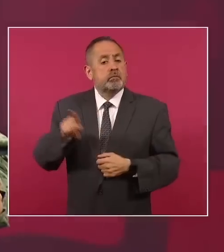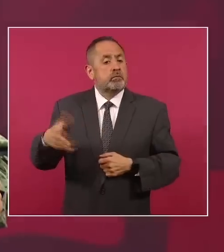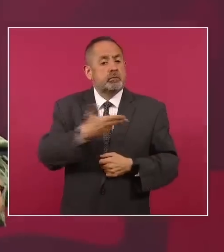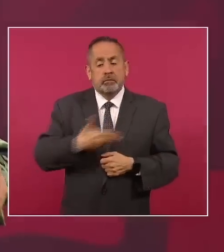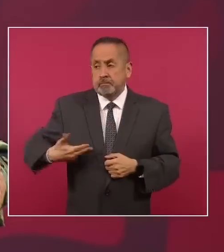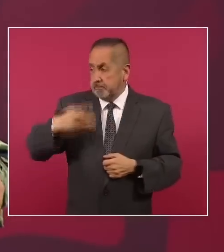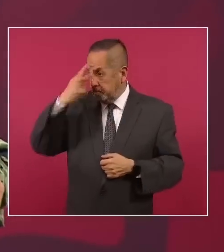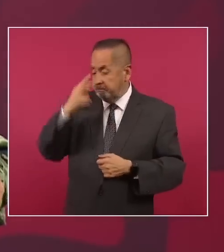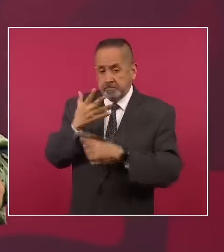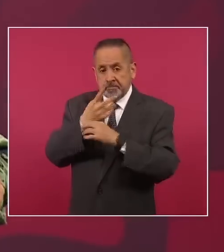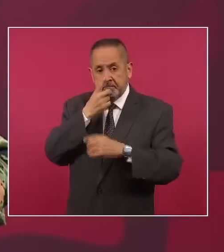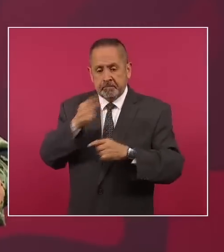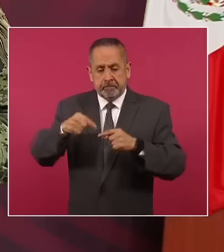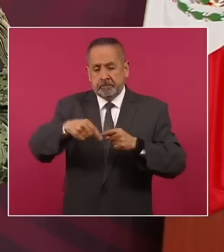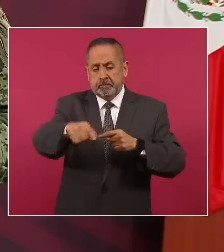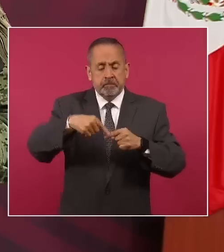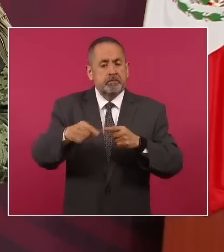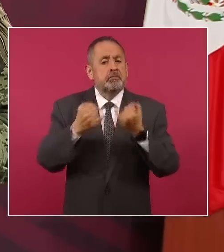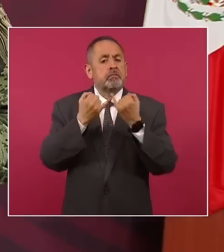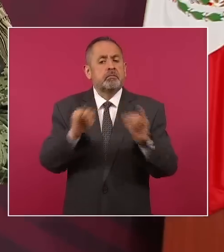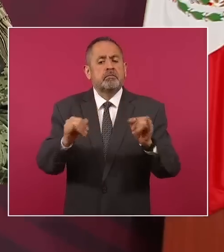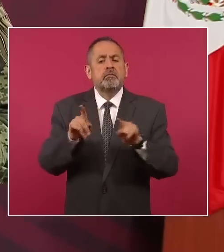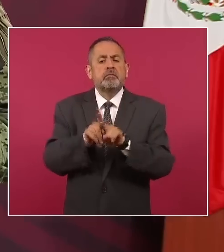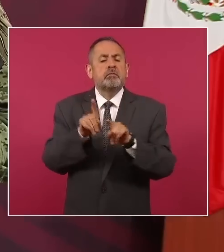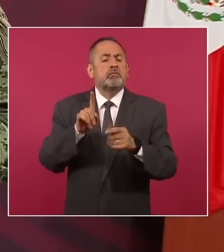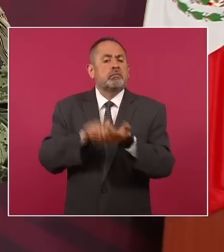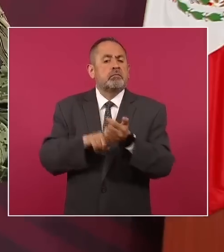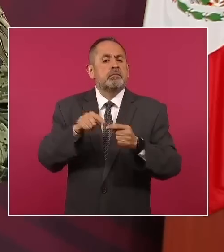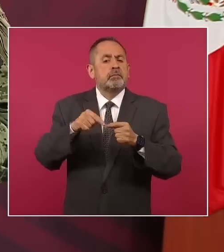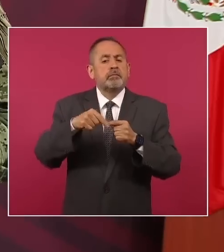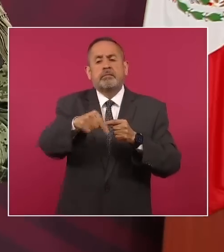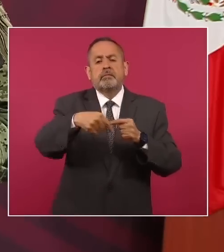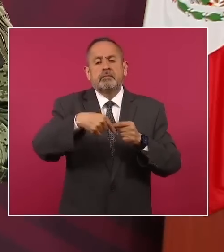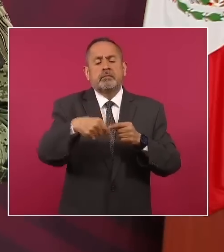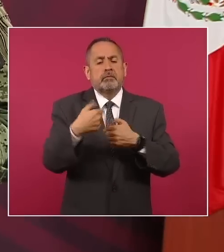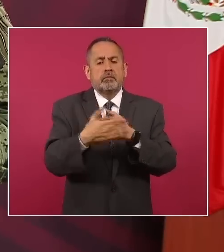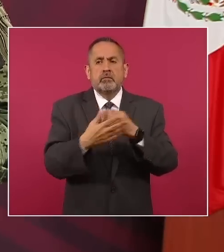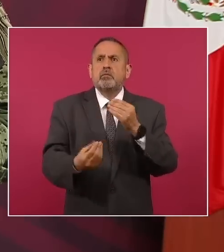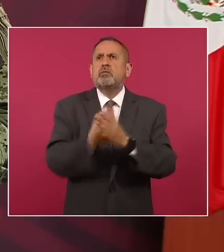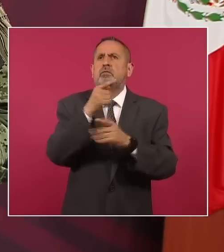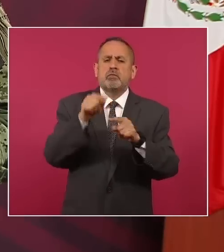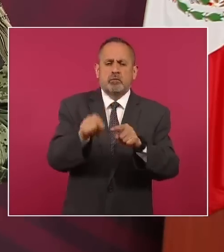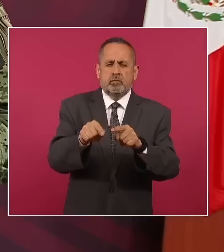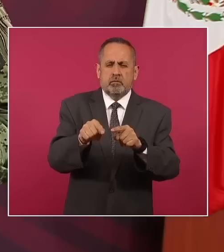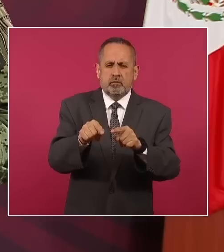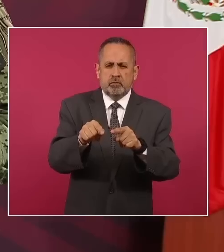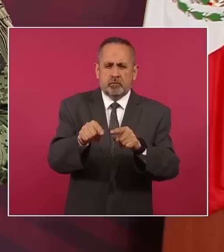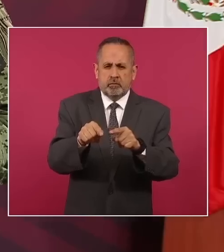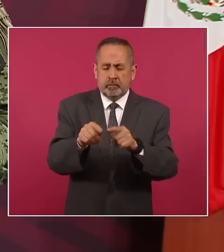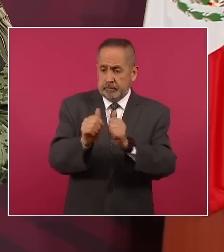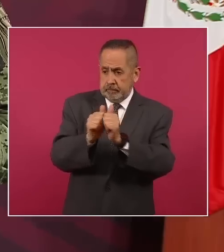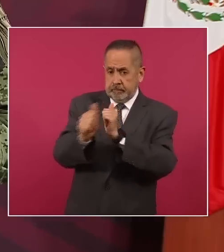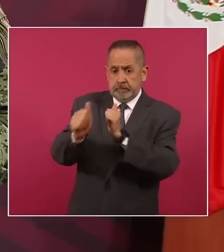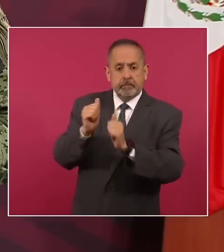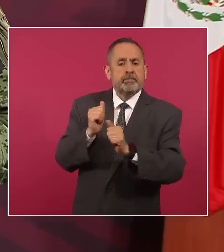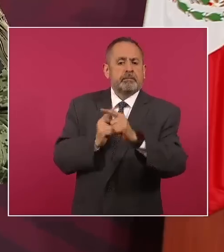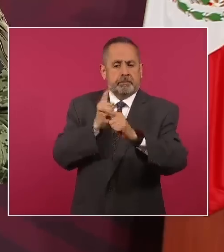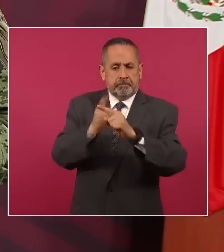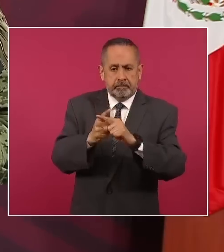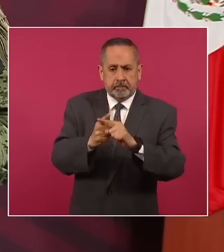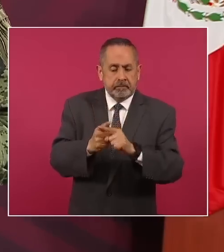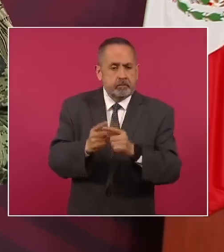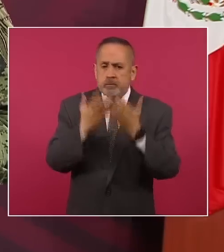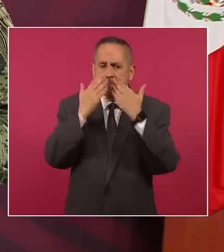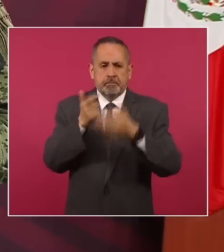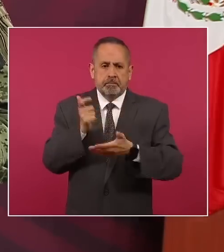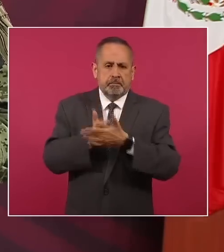de la República en estos días próximos estará inaugurando el en una ruta adicional libre de